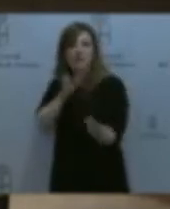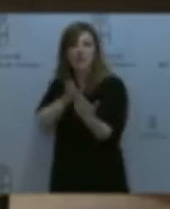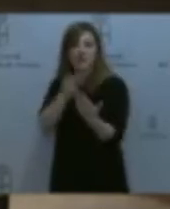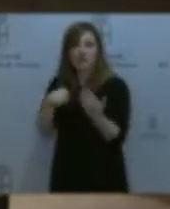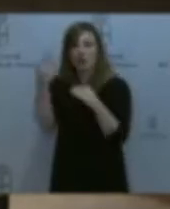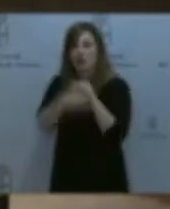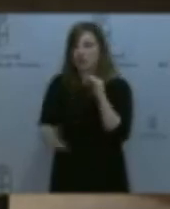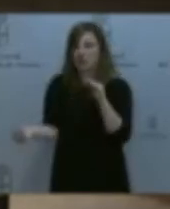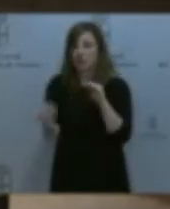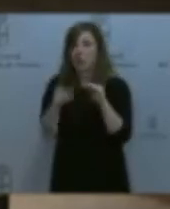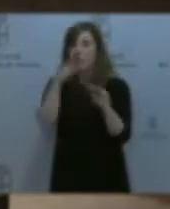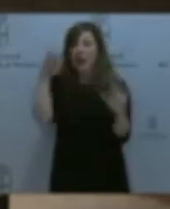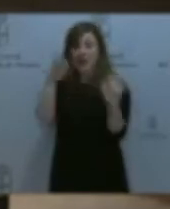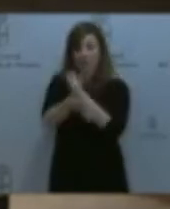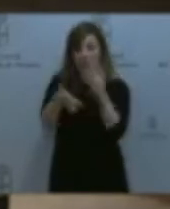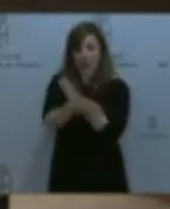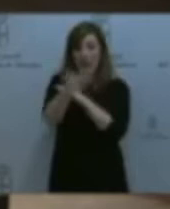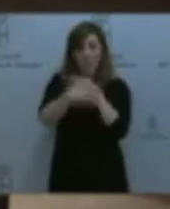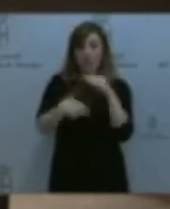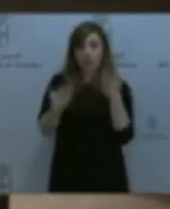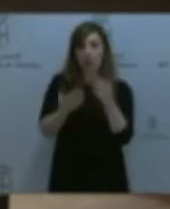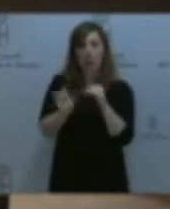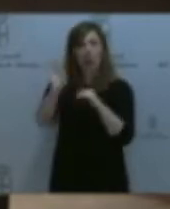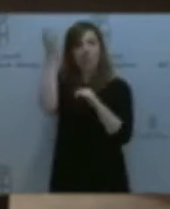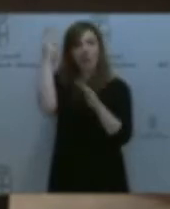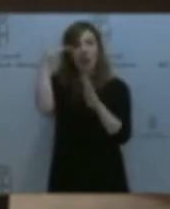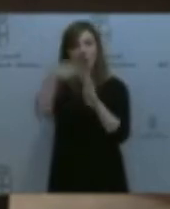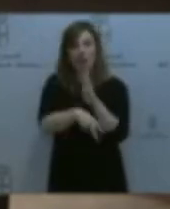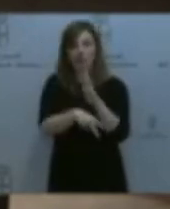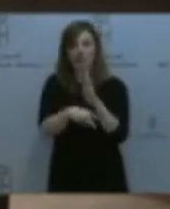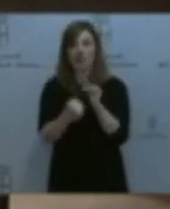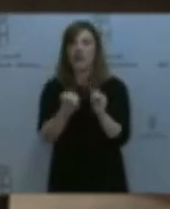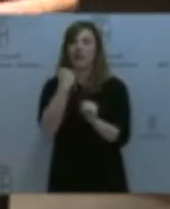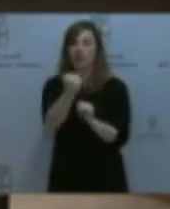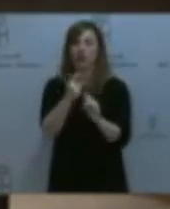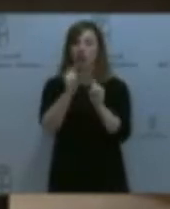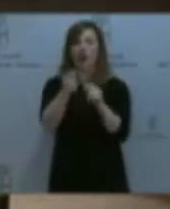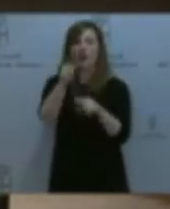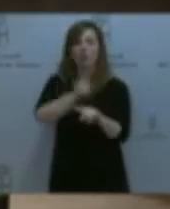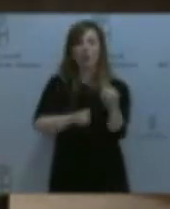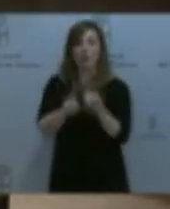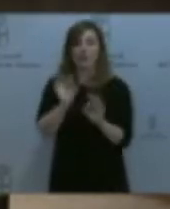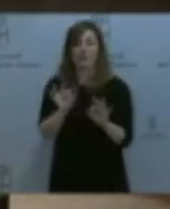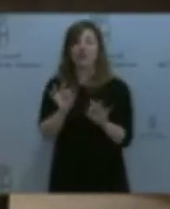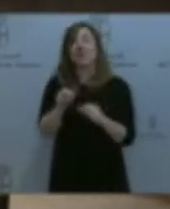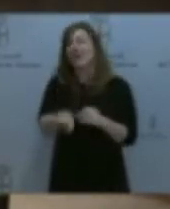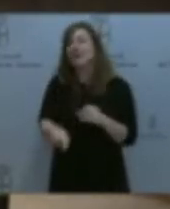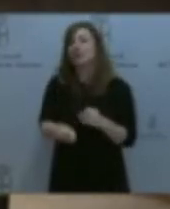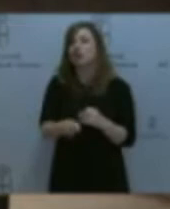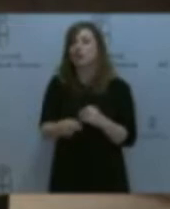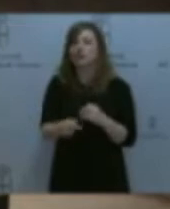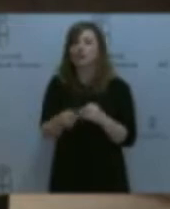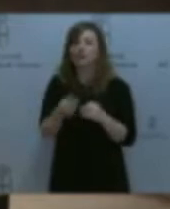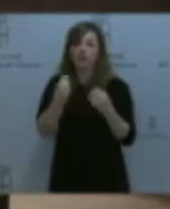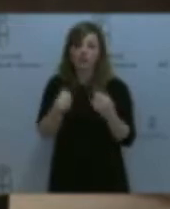cuando, para explicar los límites, se inventan reglas que refuerzan esos obstáculos. Eso es lo que precisamente se